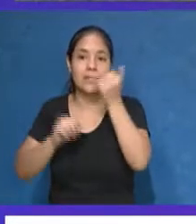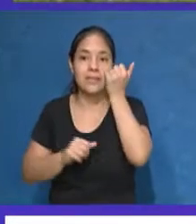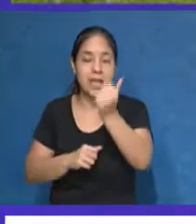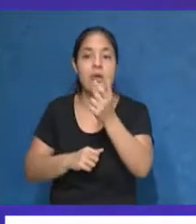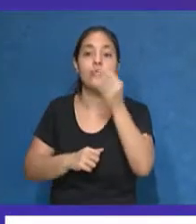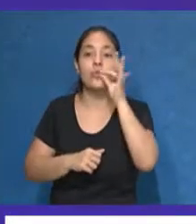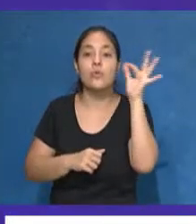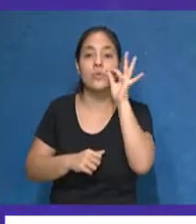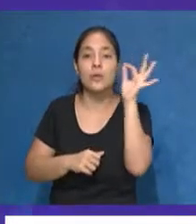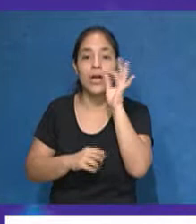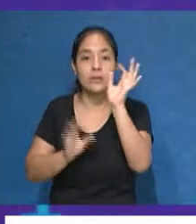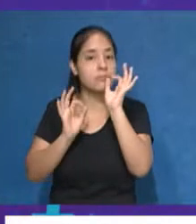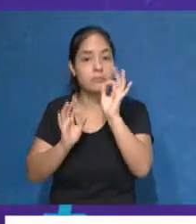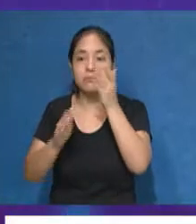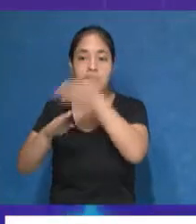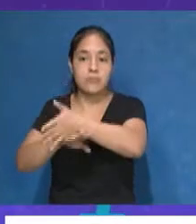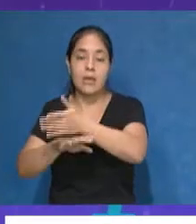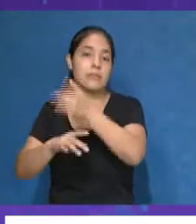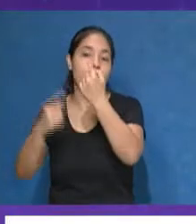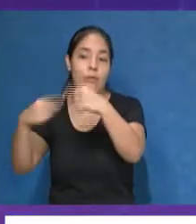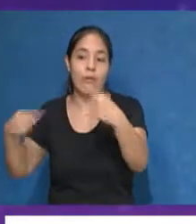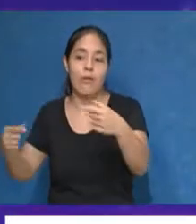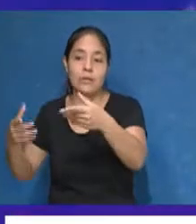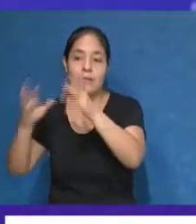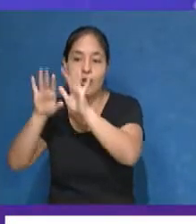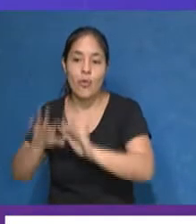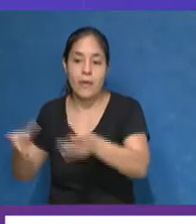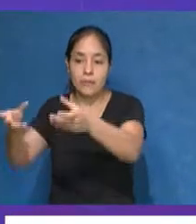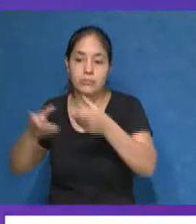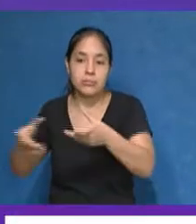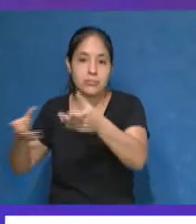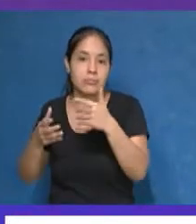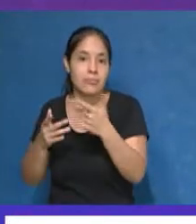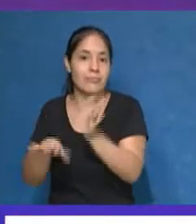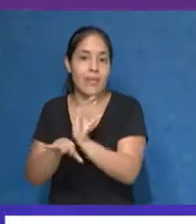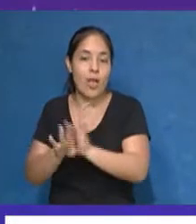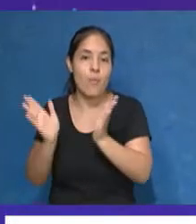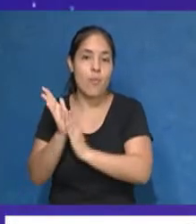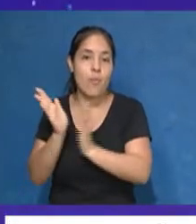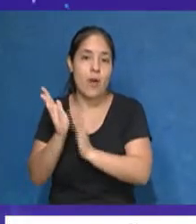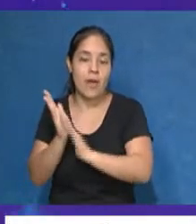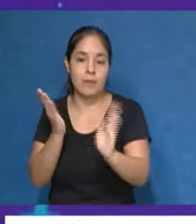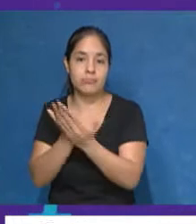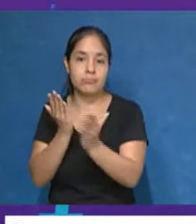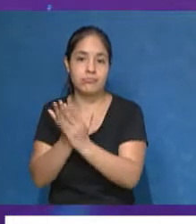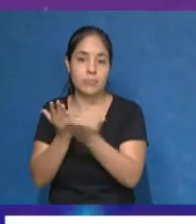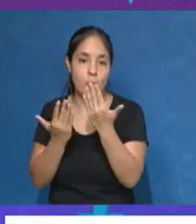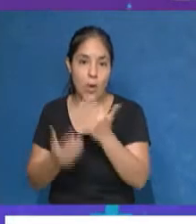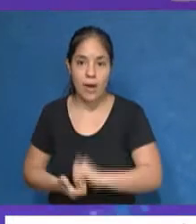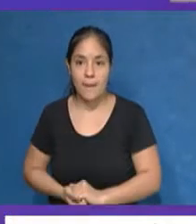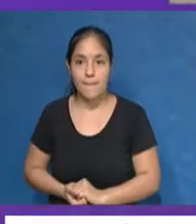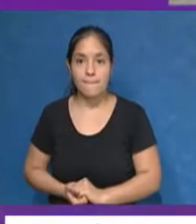donde se ha secuestrado material que podría aportar causas, pruebas a la causa.